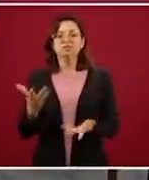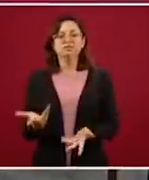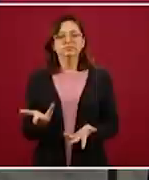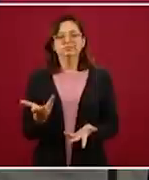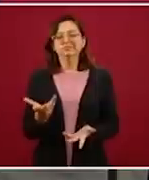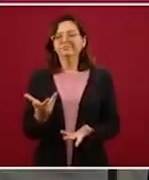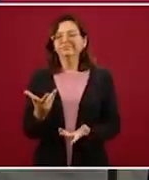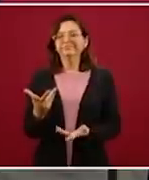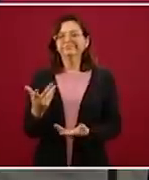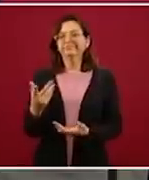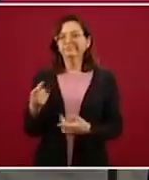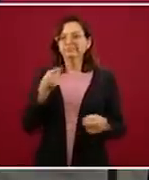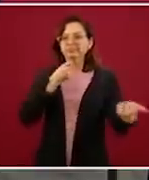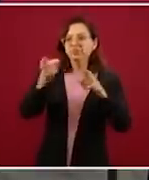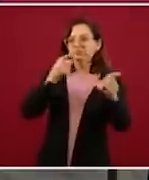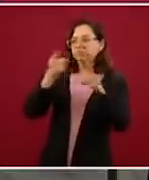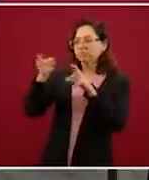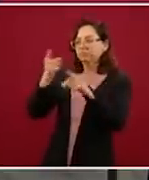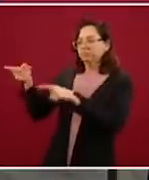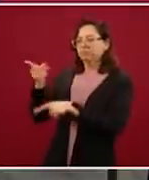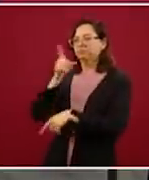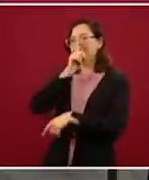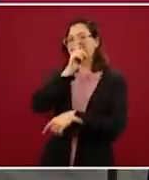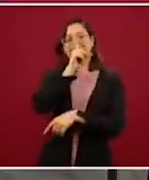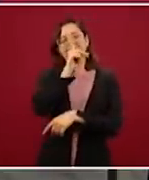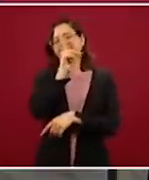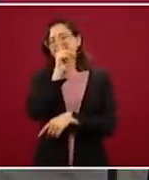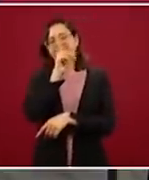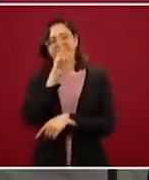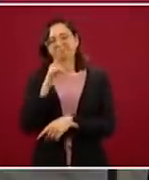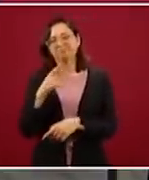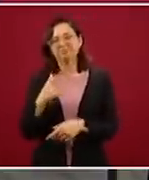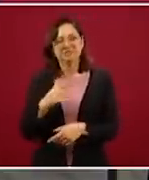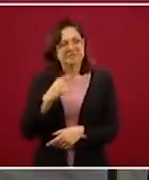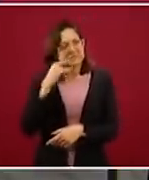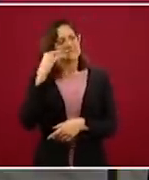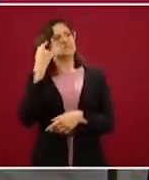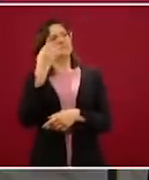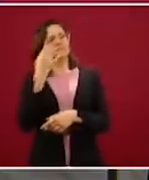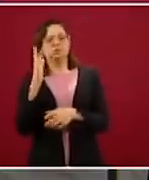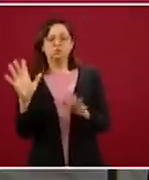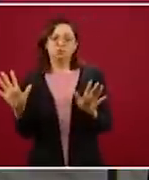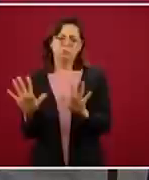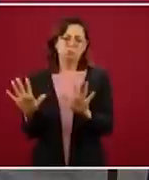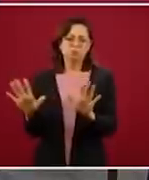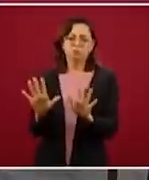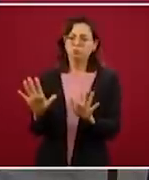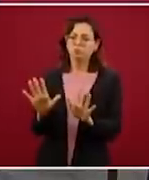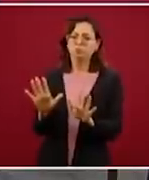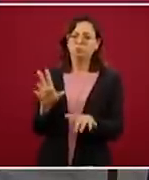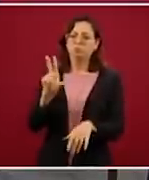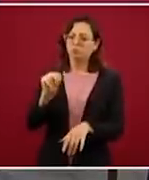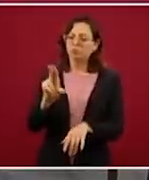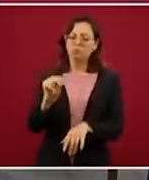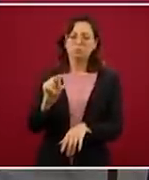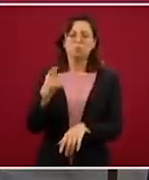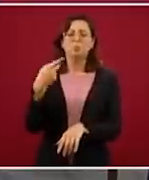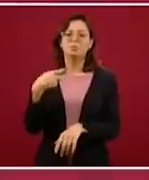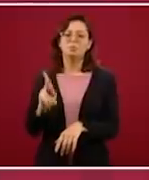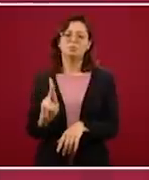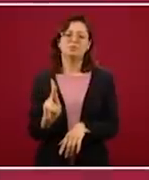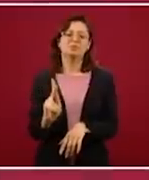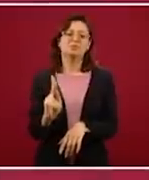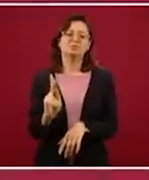ofenda a nadie. Sí. No queremos que nadie se ofenda, pero